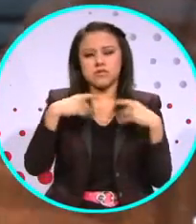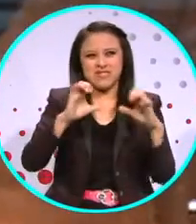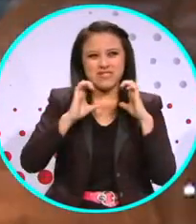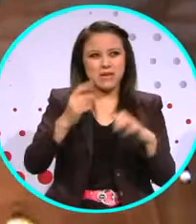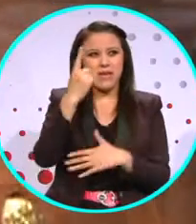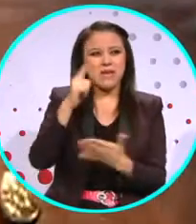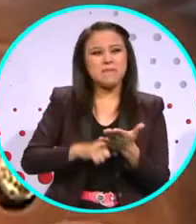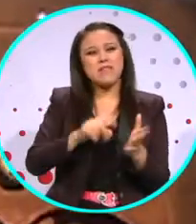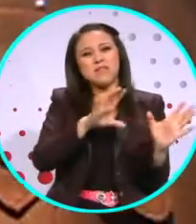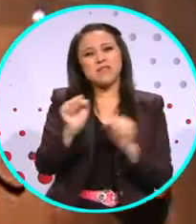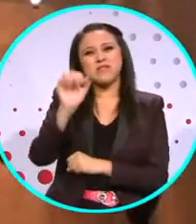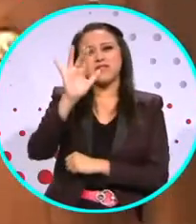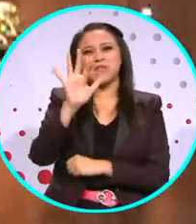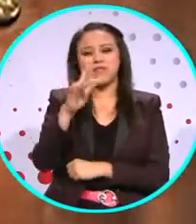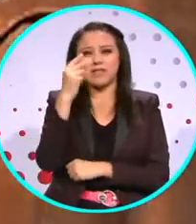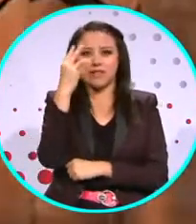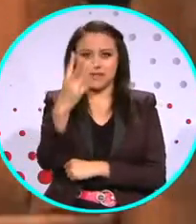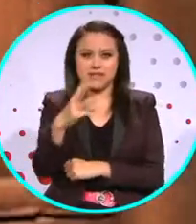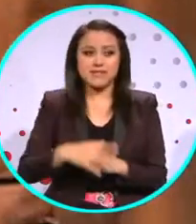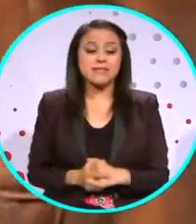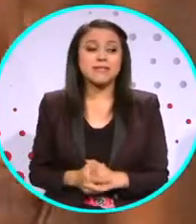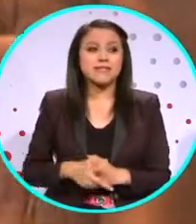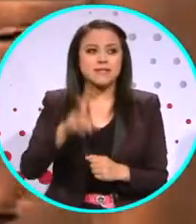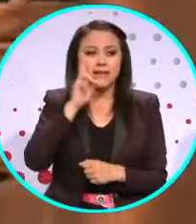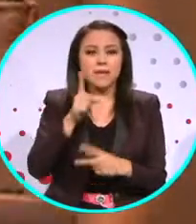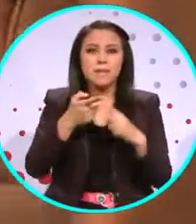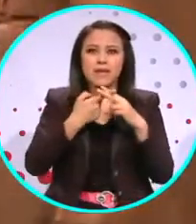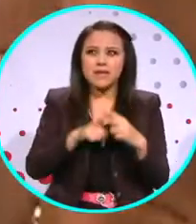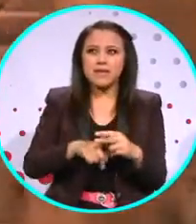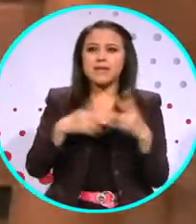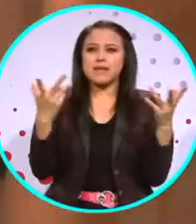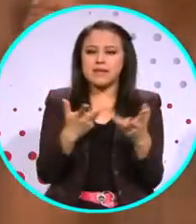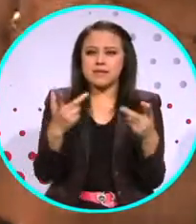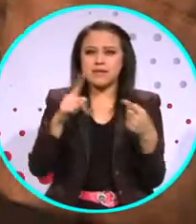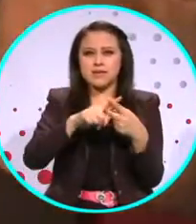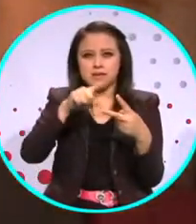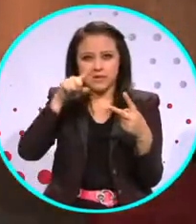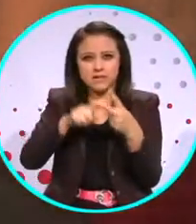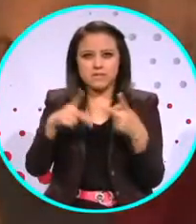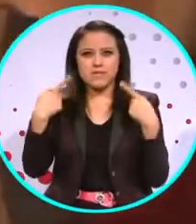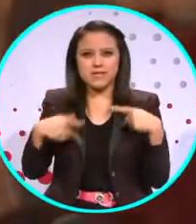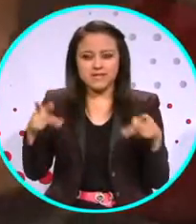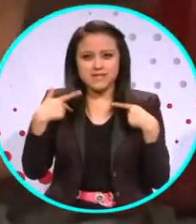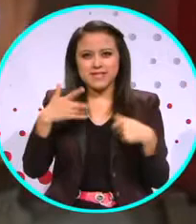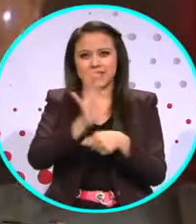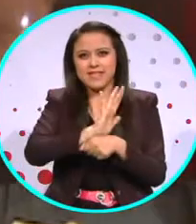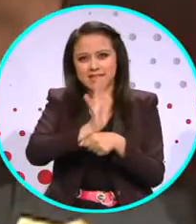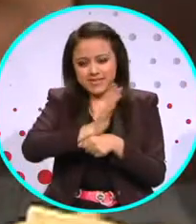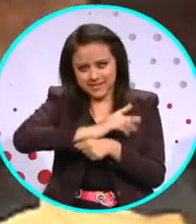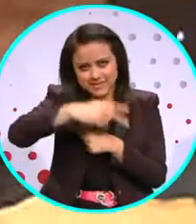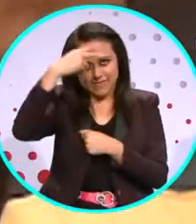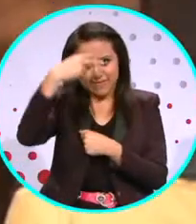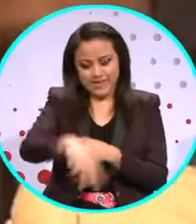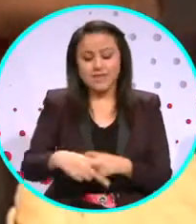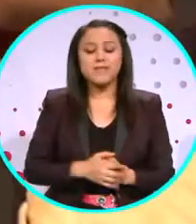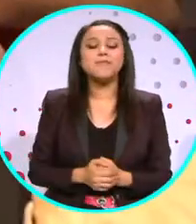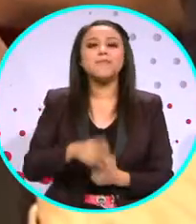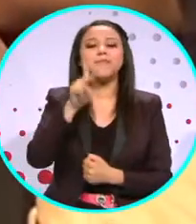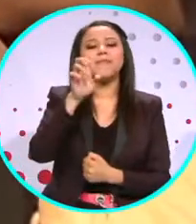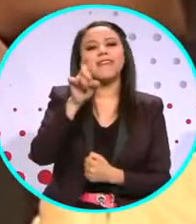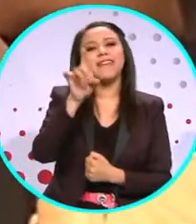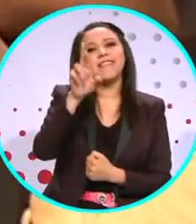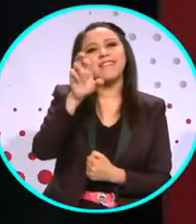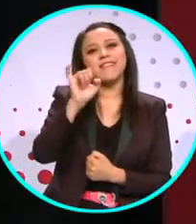año de 1953. La comedia ranchera protagonizada por dos ídolos de la cinematografía mexicana. Pedro Infante y